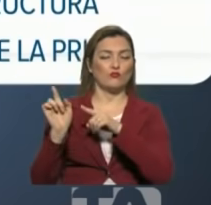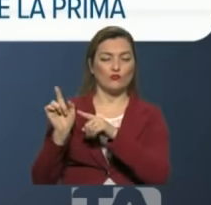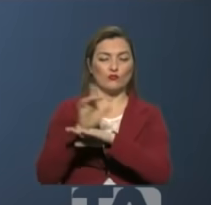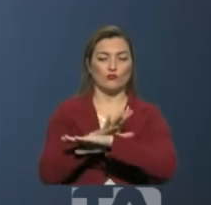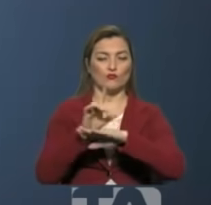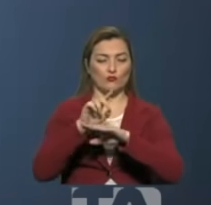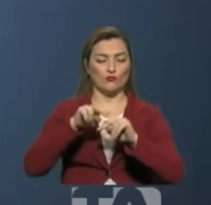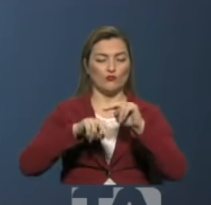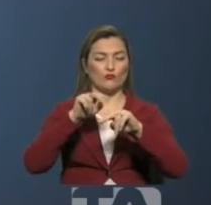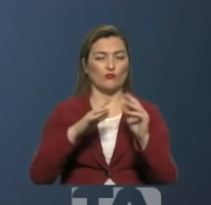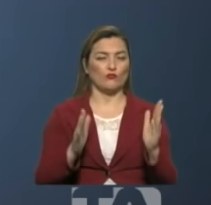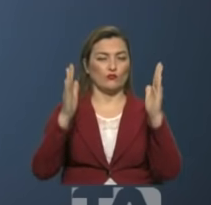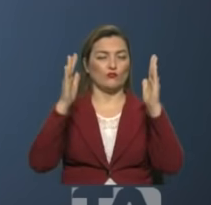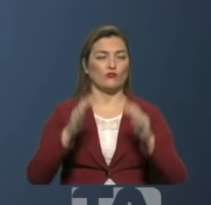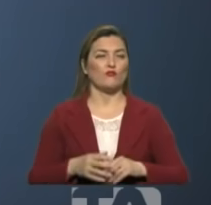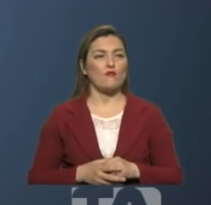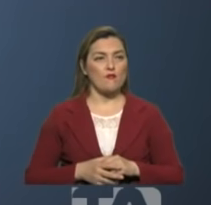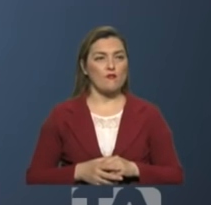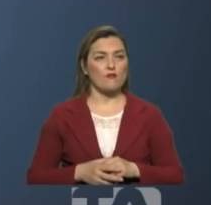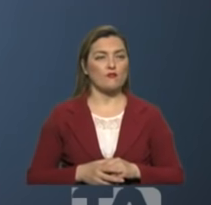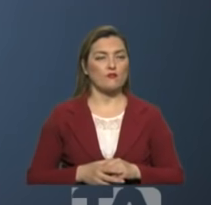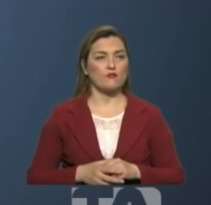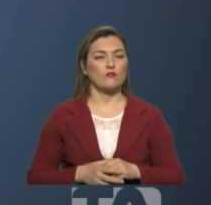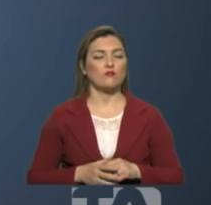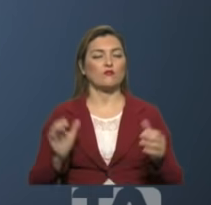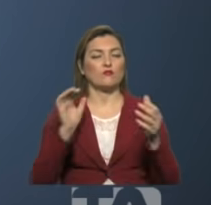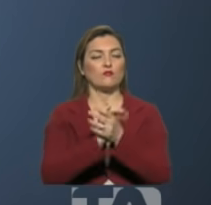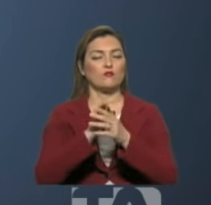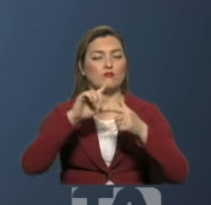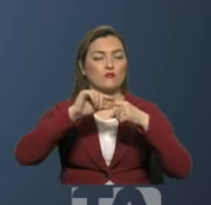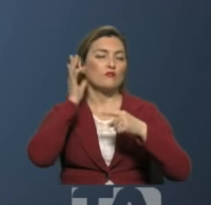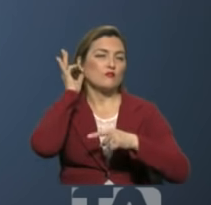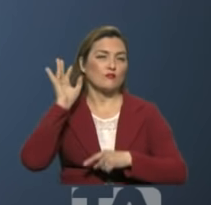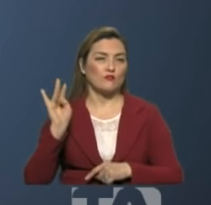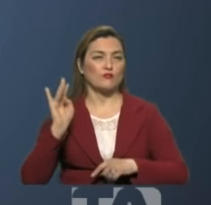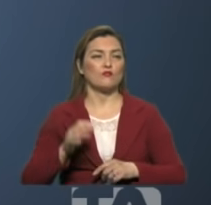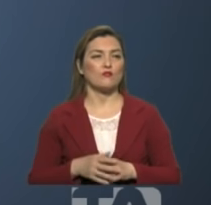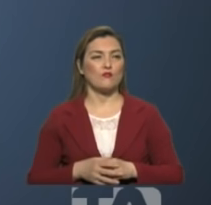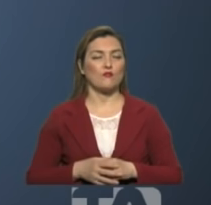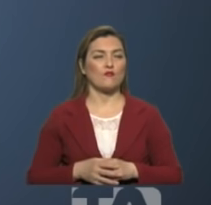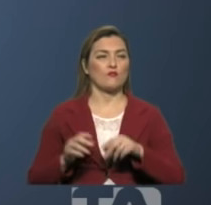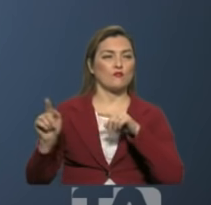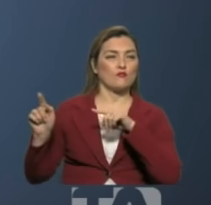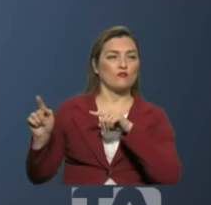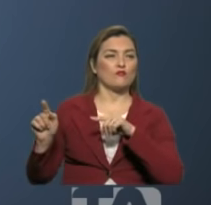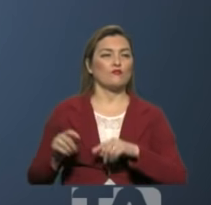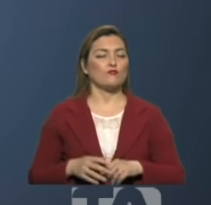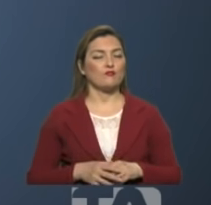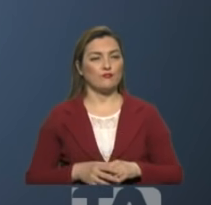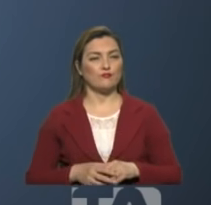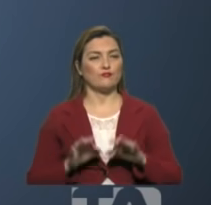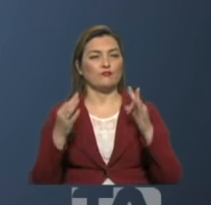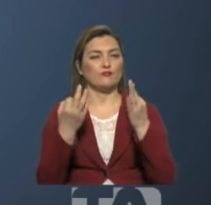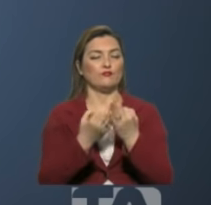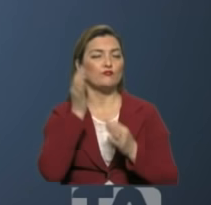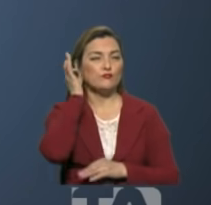de infraestructura de M Seguridad, es cónyuge de la prima de la esposa de Aro, y Rosana Cruz Aldeán,